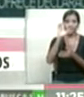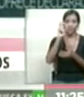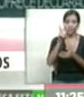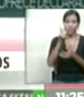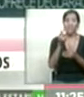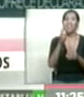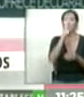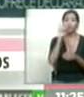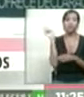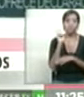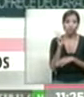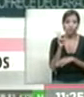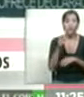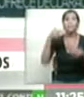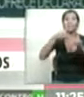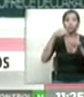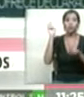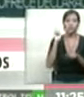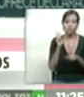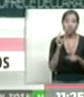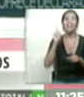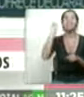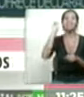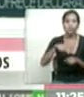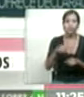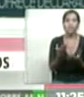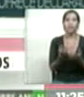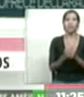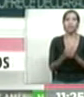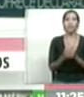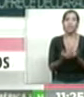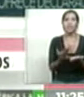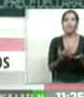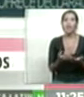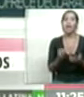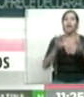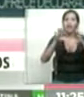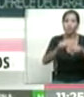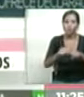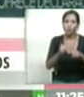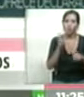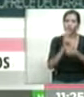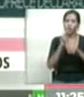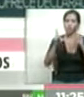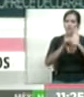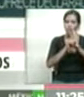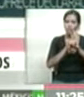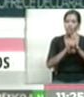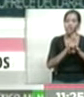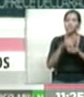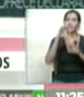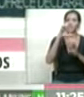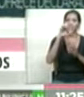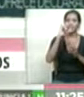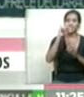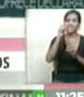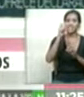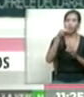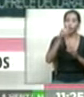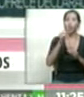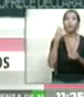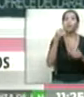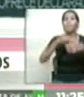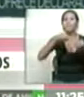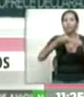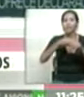Venezuela, Petróleos de Venezuela y también la apropiación ilegal, así calificada, de Citgo, una petrolera